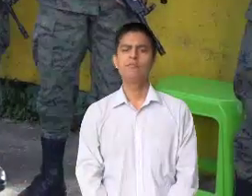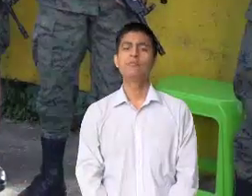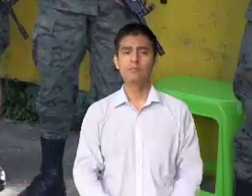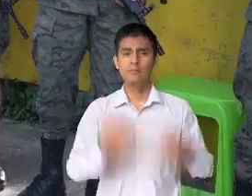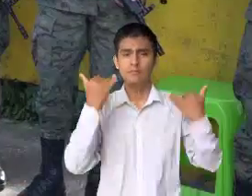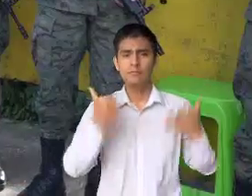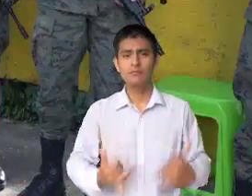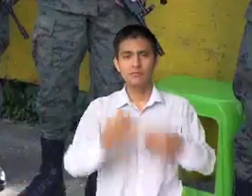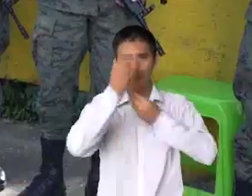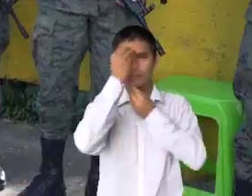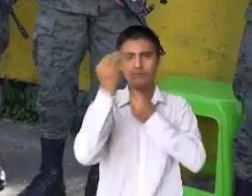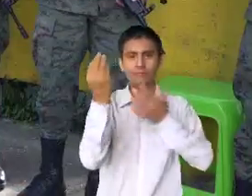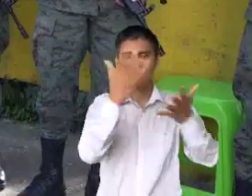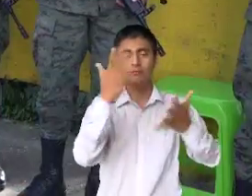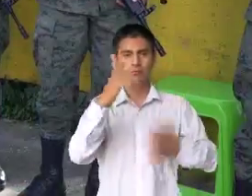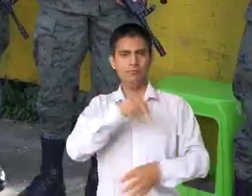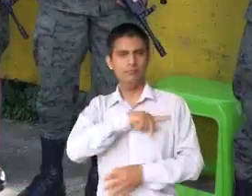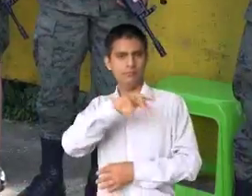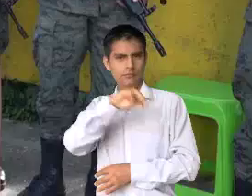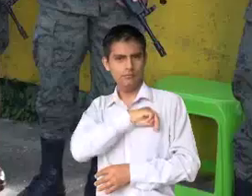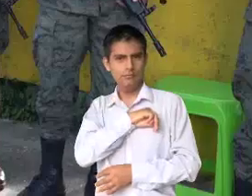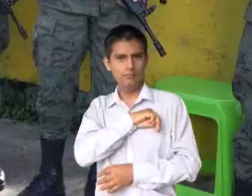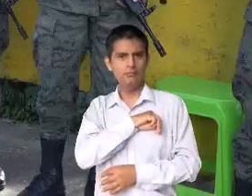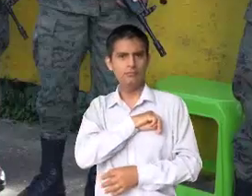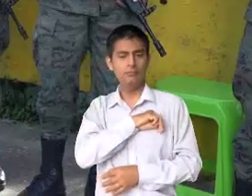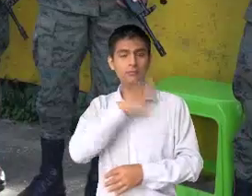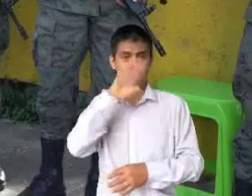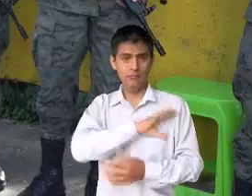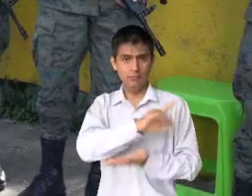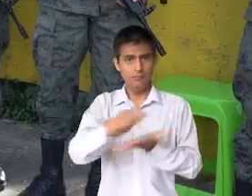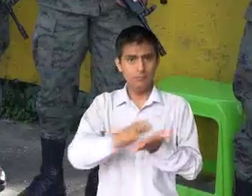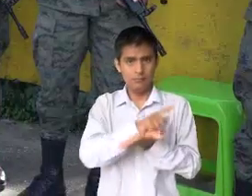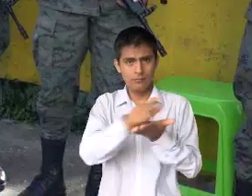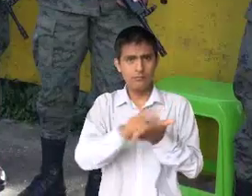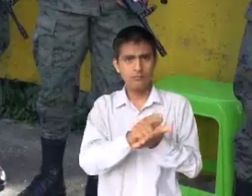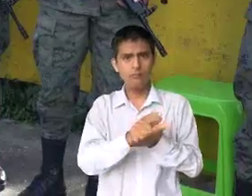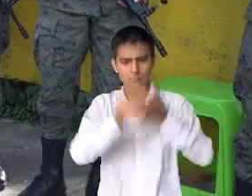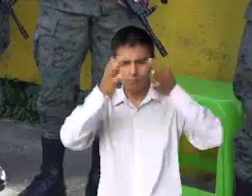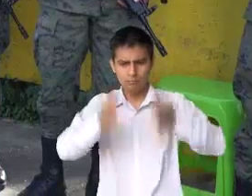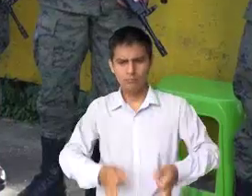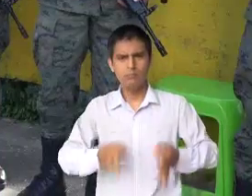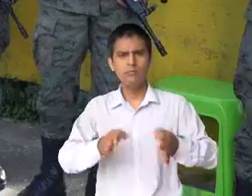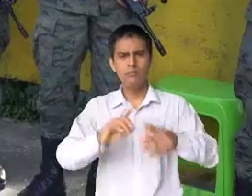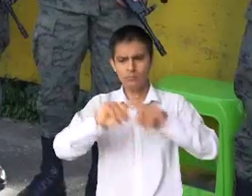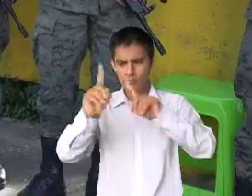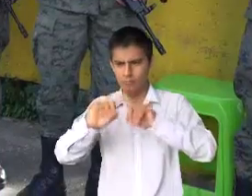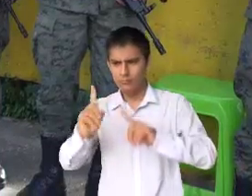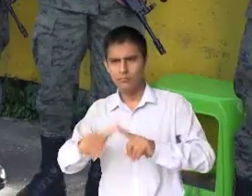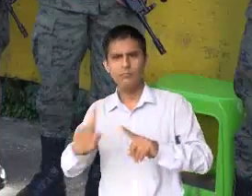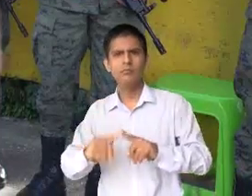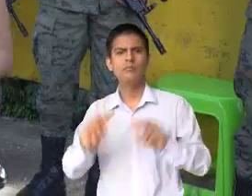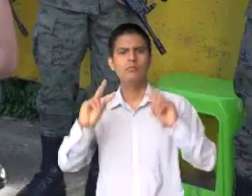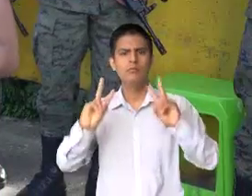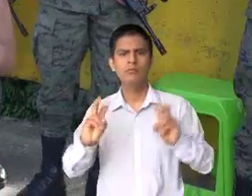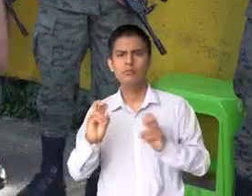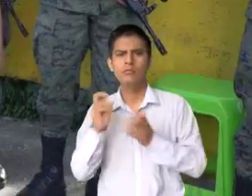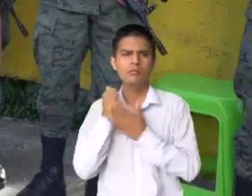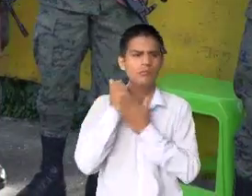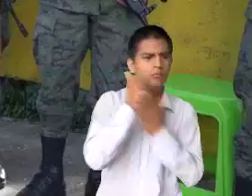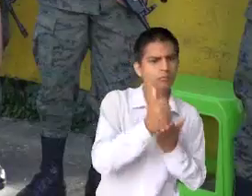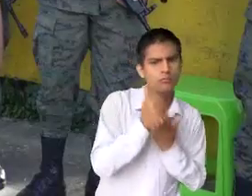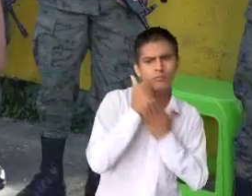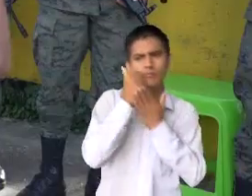Ahora les indicamos que la Unidad de Acción Social del municipio del Lago Agrio cumplió una destacada participación para ayudar a